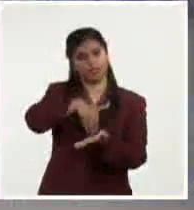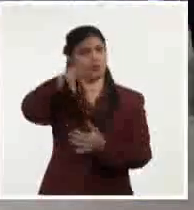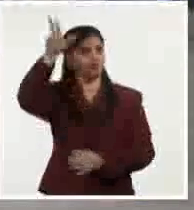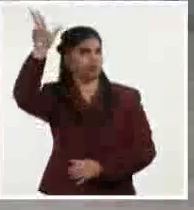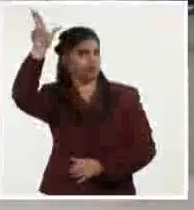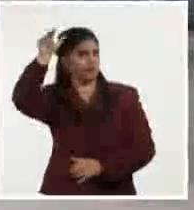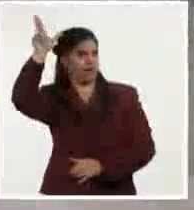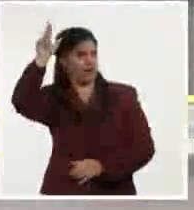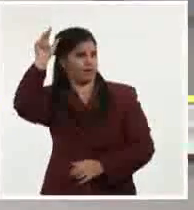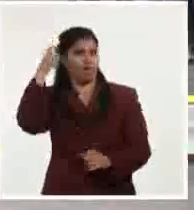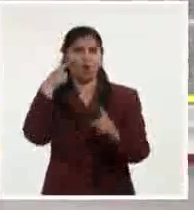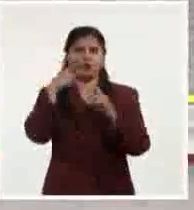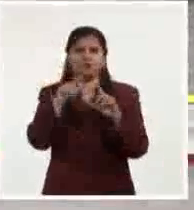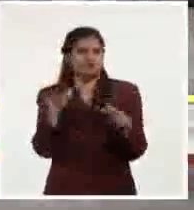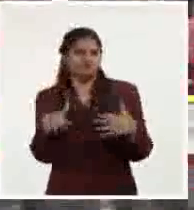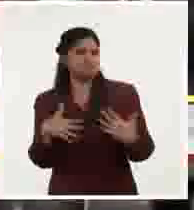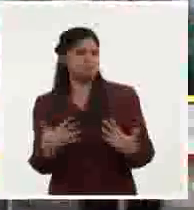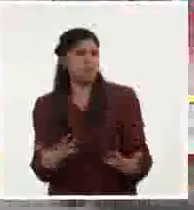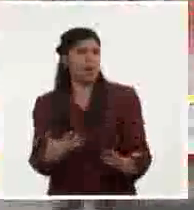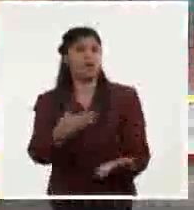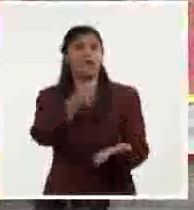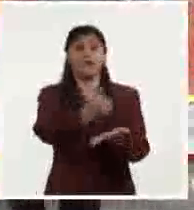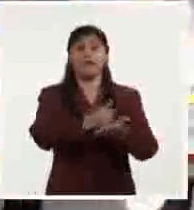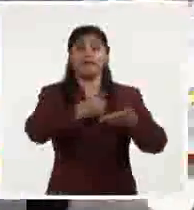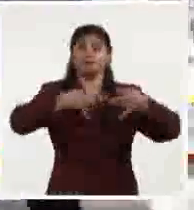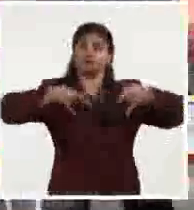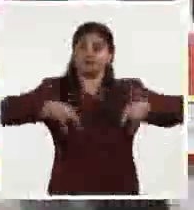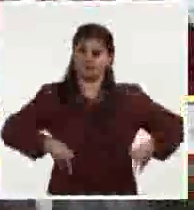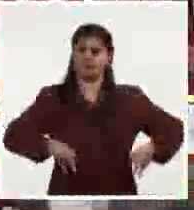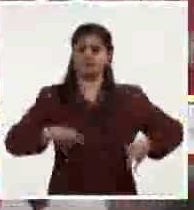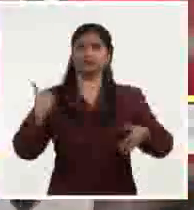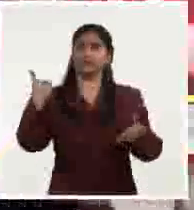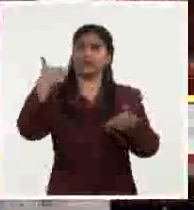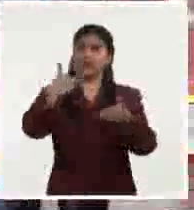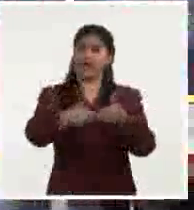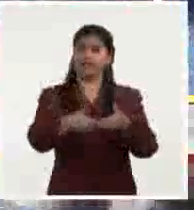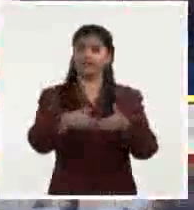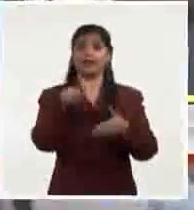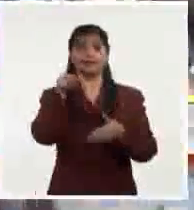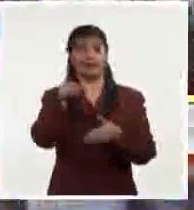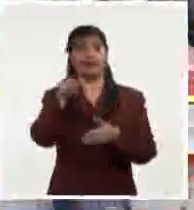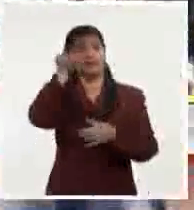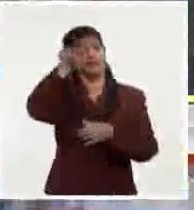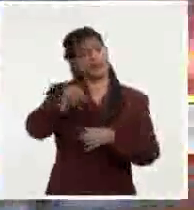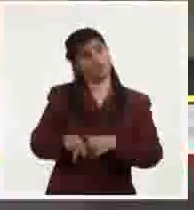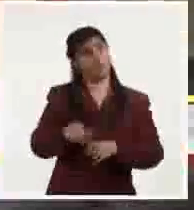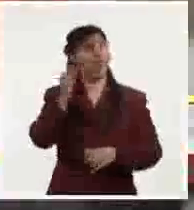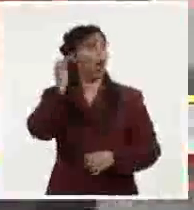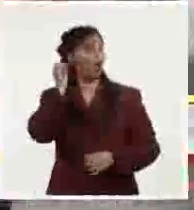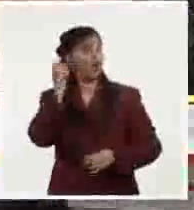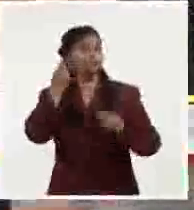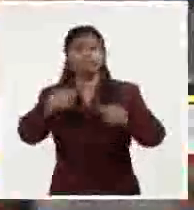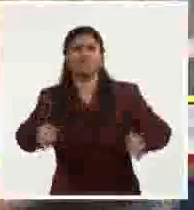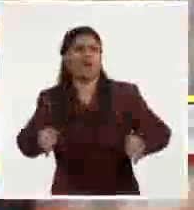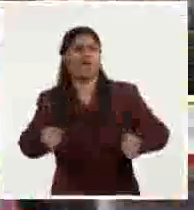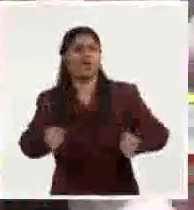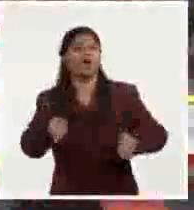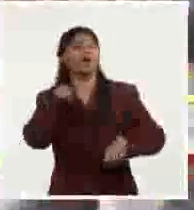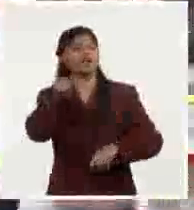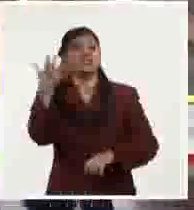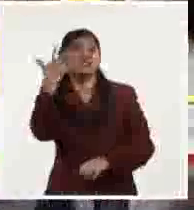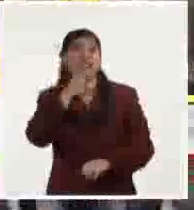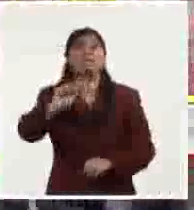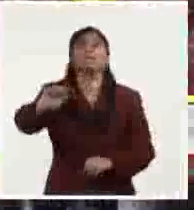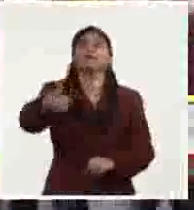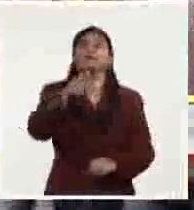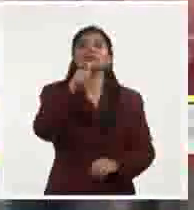Suyos. El propósito es permanecer en la capital hasta que dimita la presidencia designada Dina Boluarte. Otros de los reclamos son el